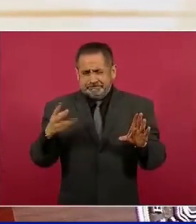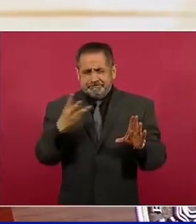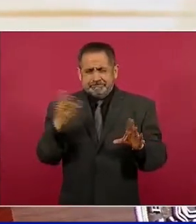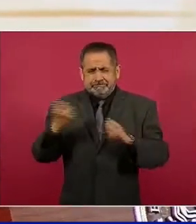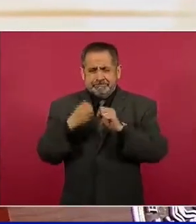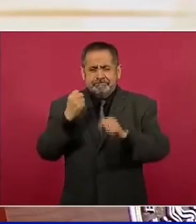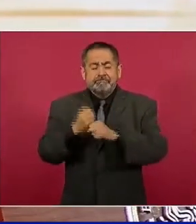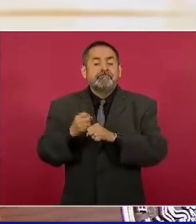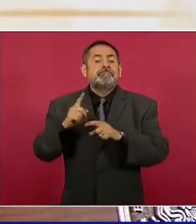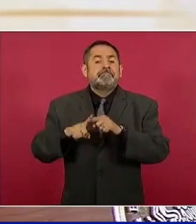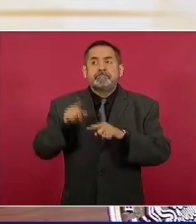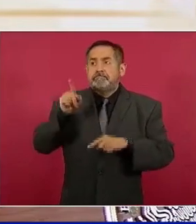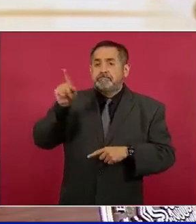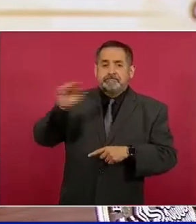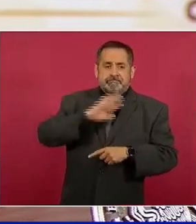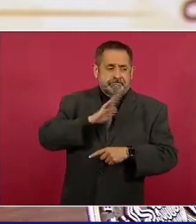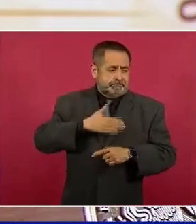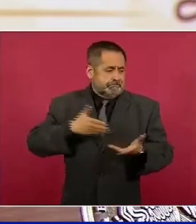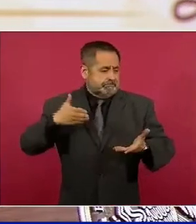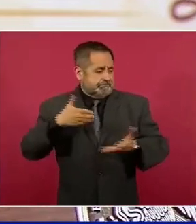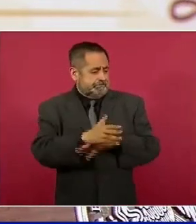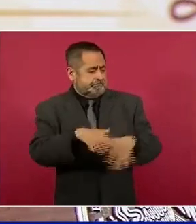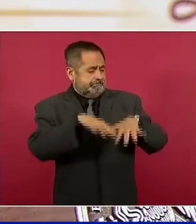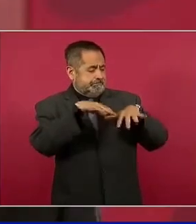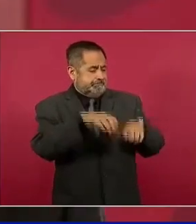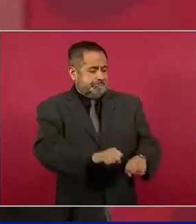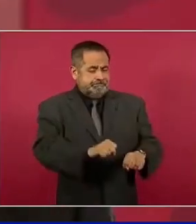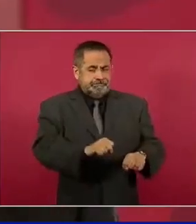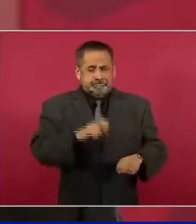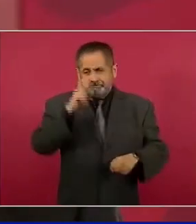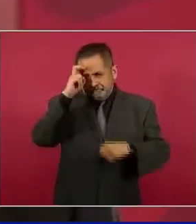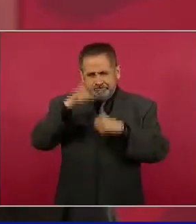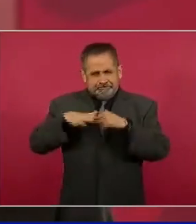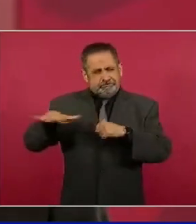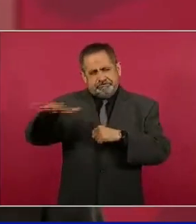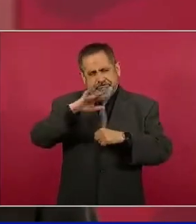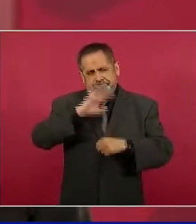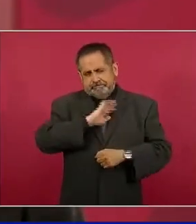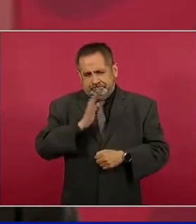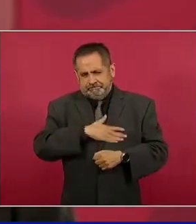desde que nos invadieron los europeos, los españoles,